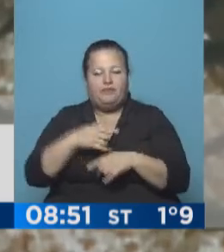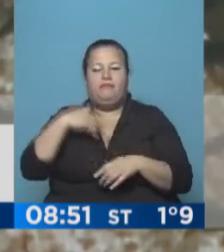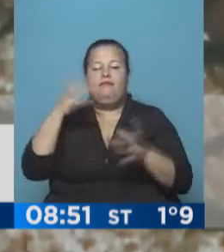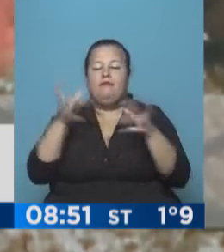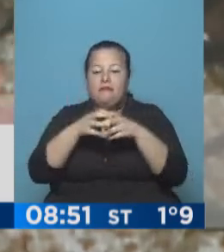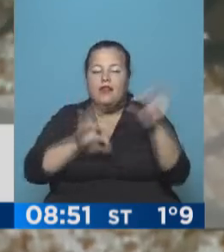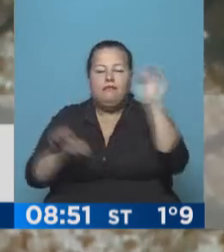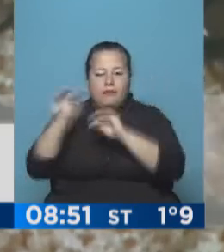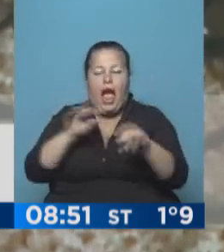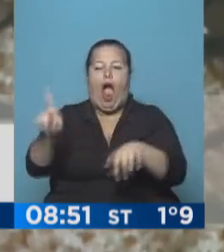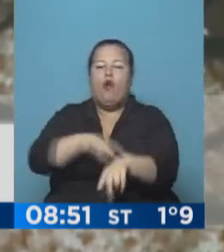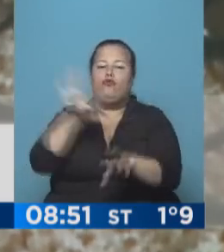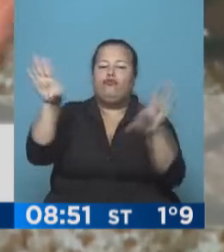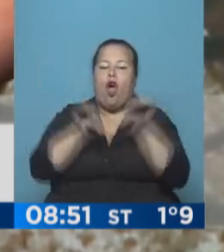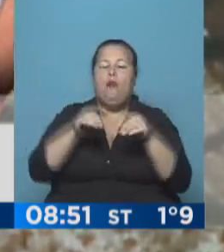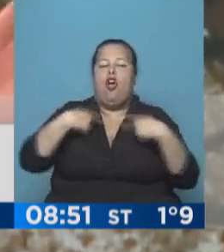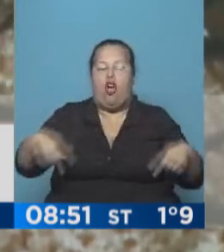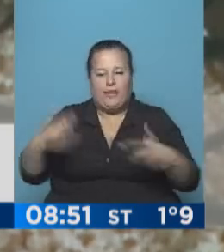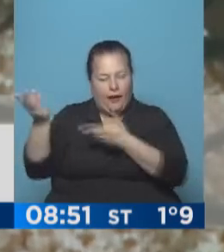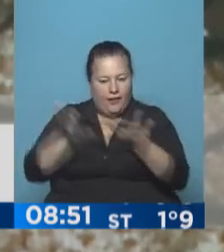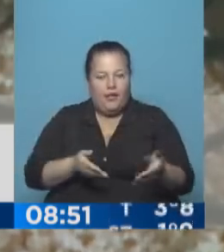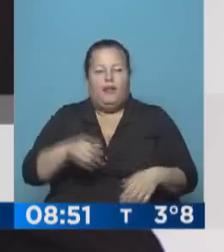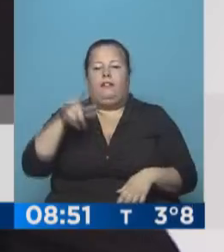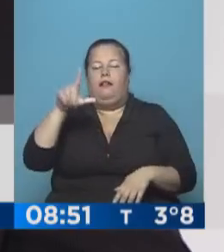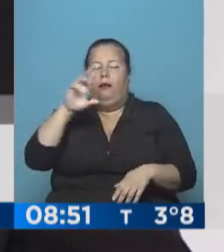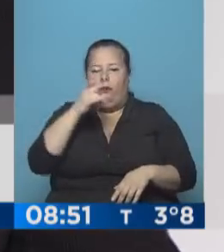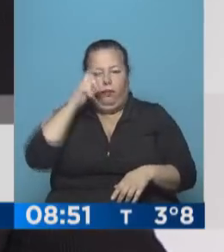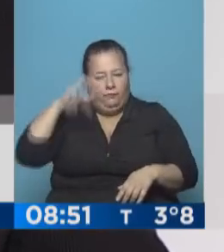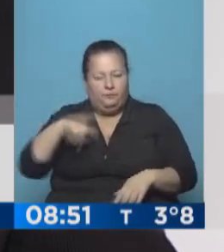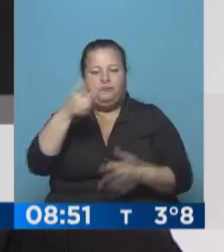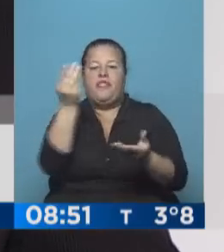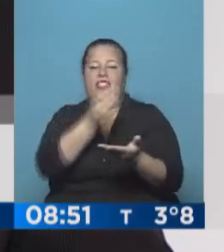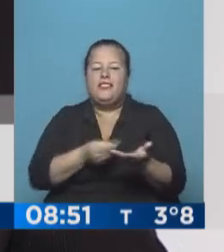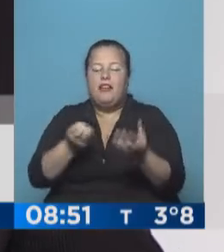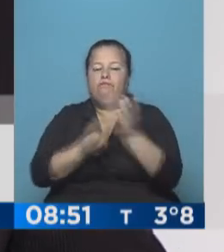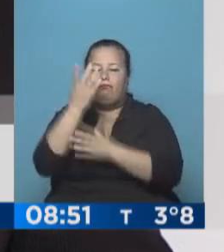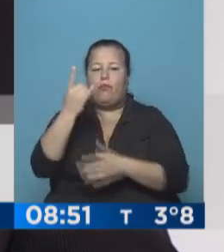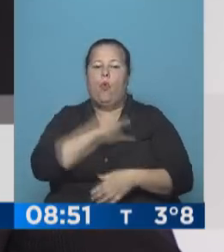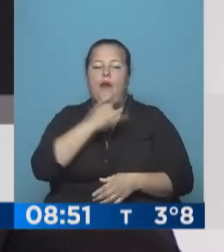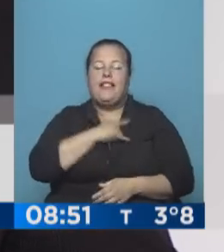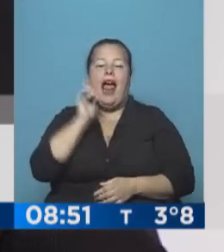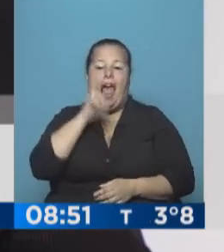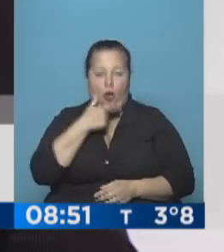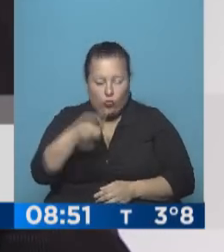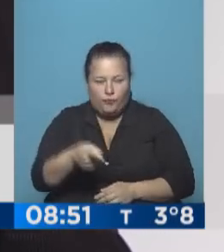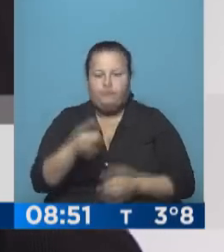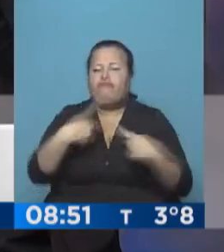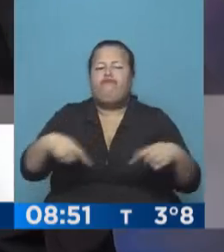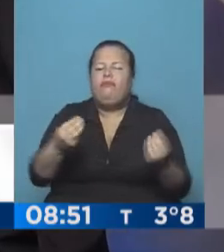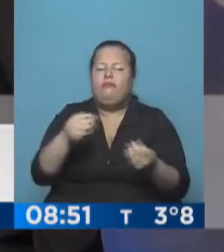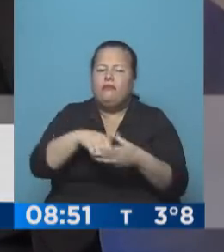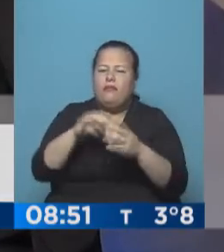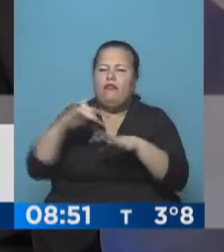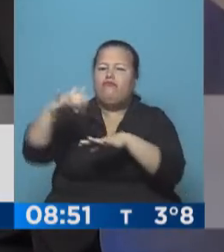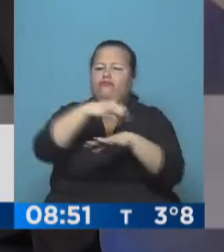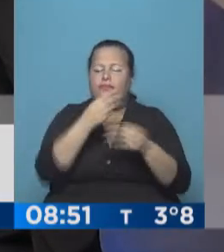y rediseñar y adaptarlo a las cosas que queremos hacer bienvenido Rubén arismendi diseñador de la Universidad de la n qué es lo que hiciste con